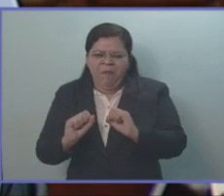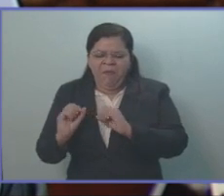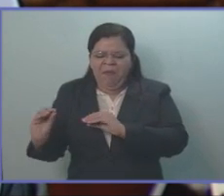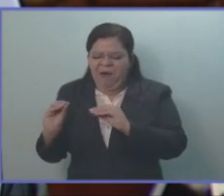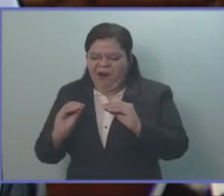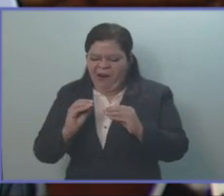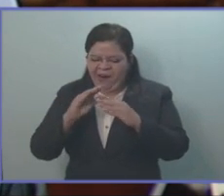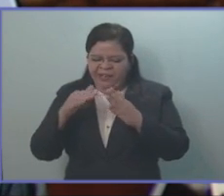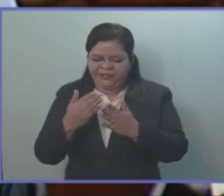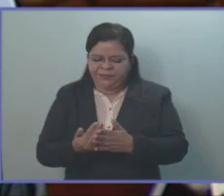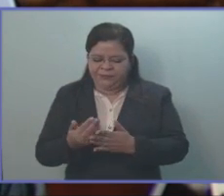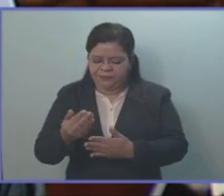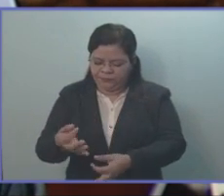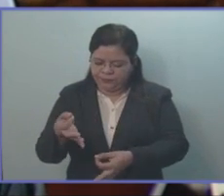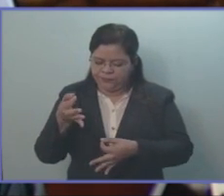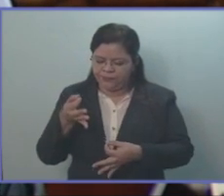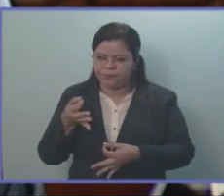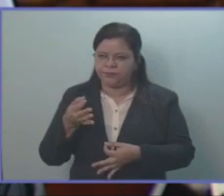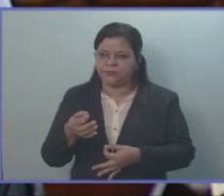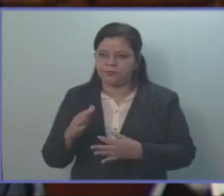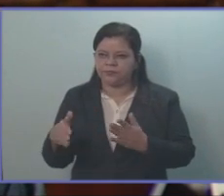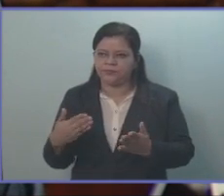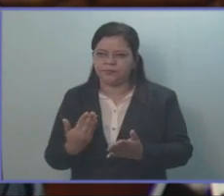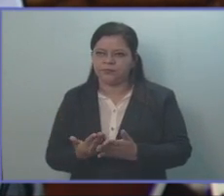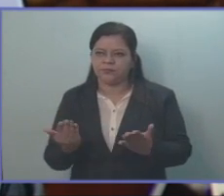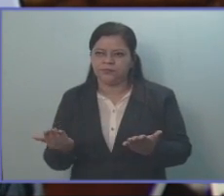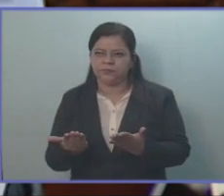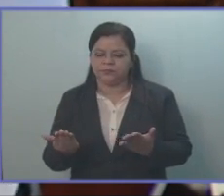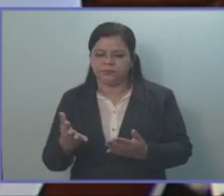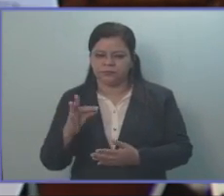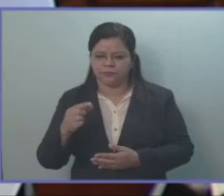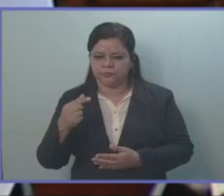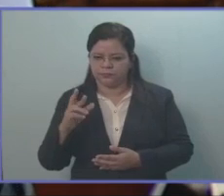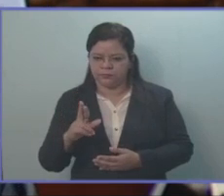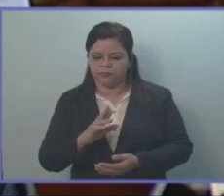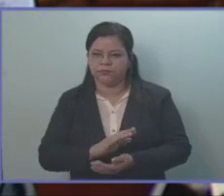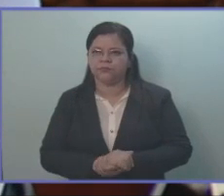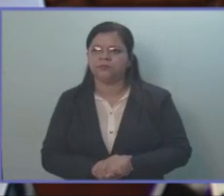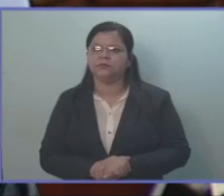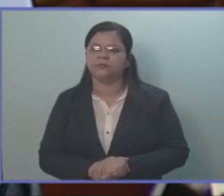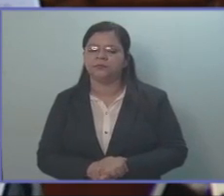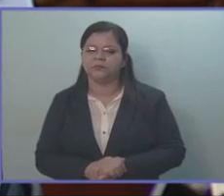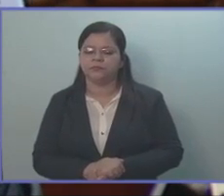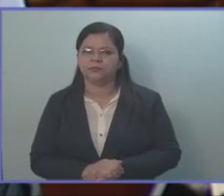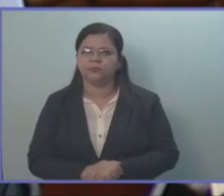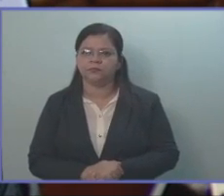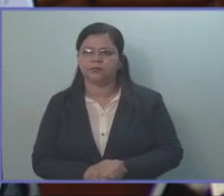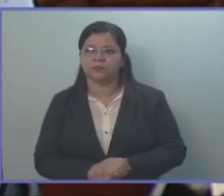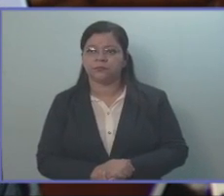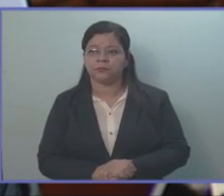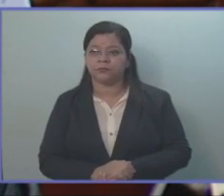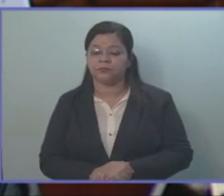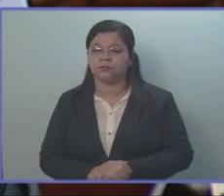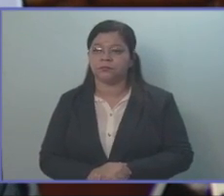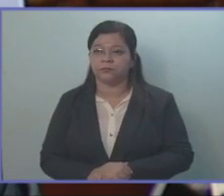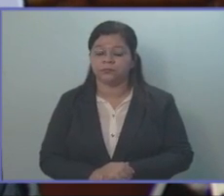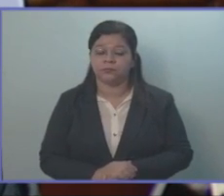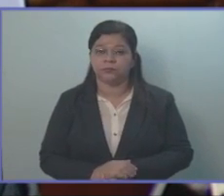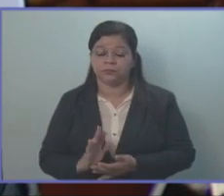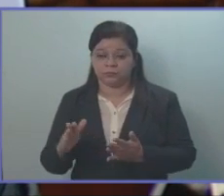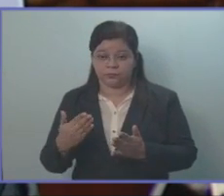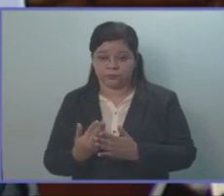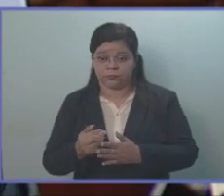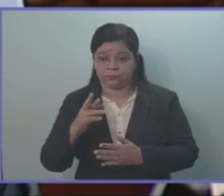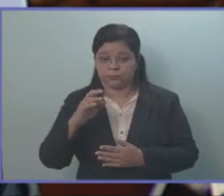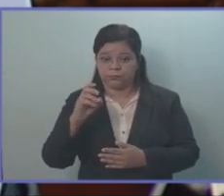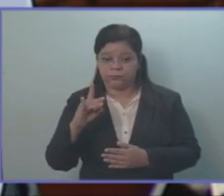remitirá certificación de lo actuado a la Fiscalía General de la República. Los operadores de redes